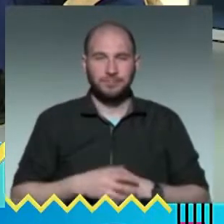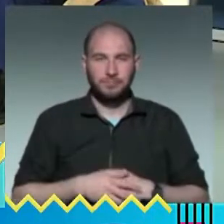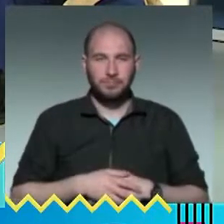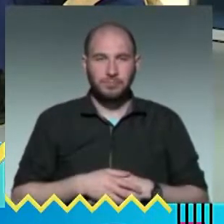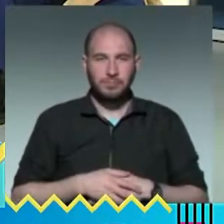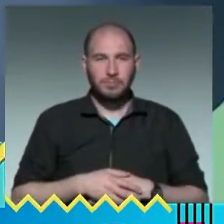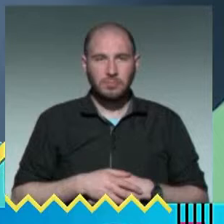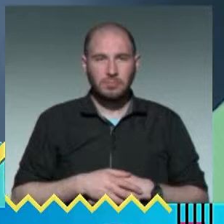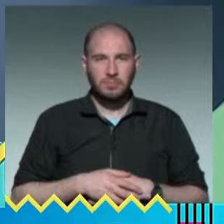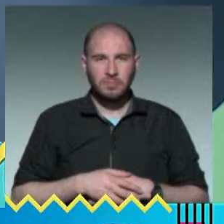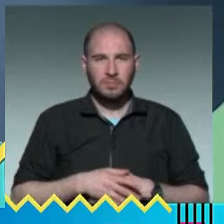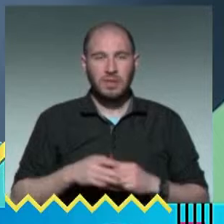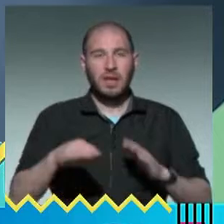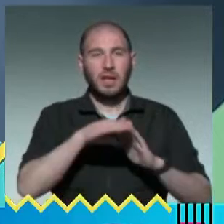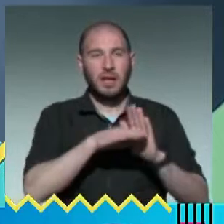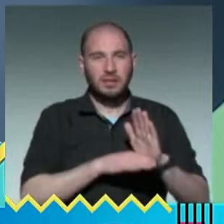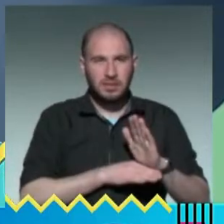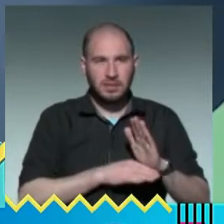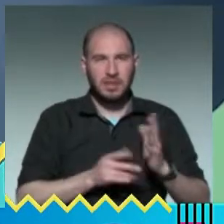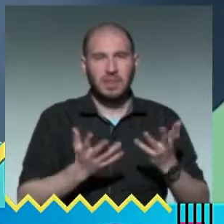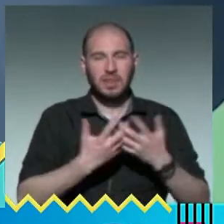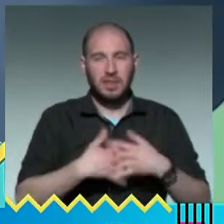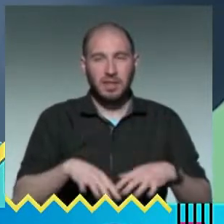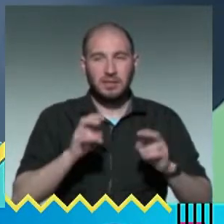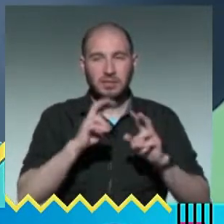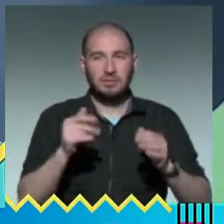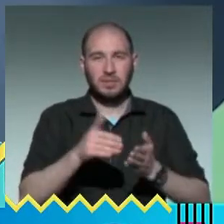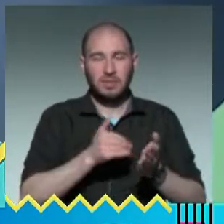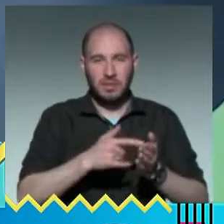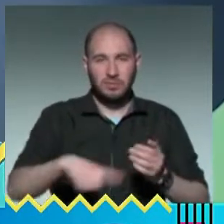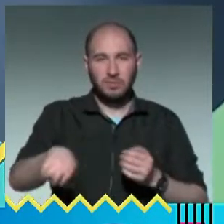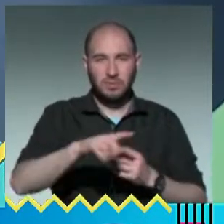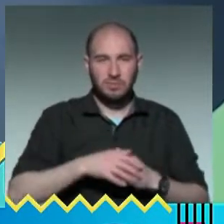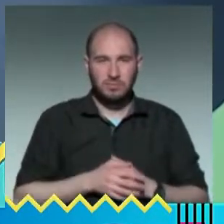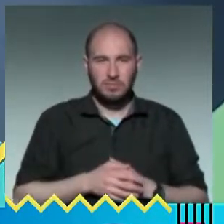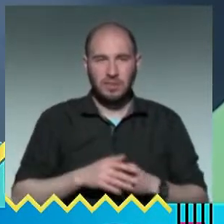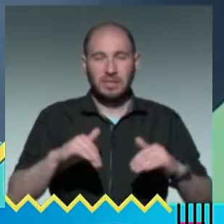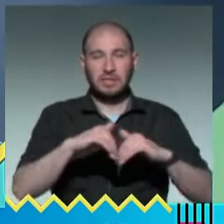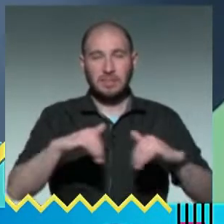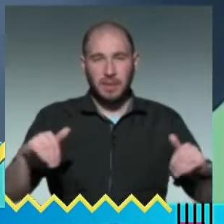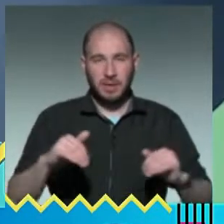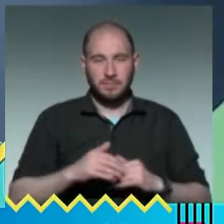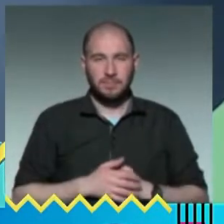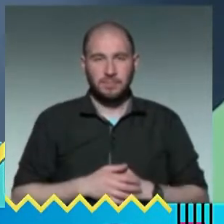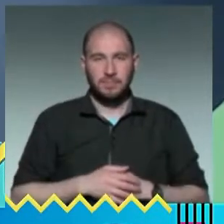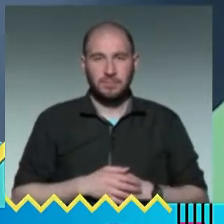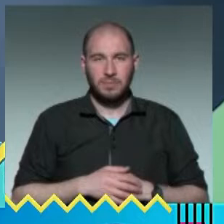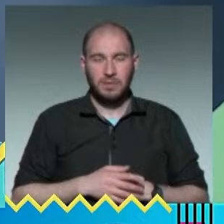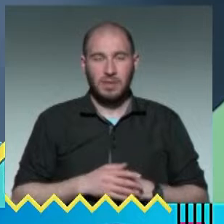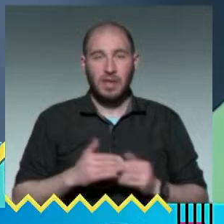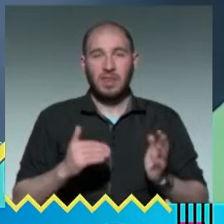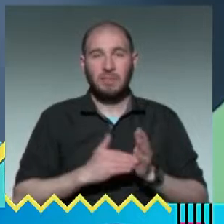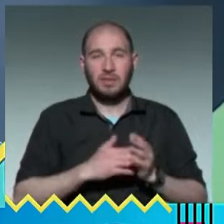en una característica de integralidad de lo que es el territorio, dividiendo además en función